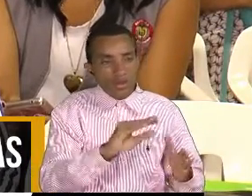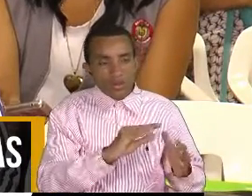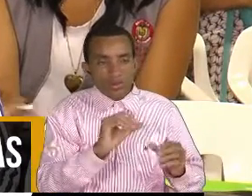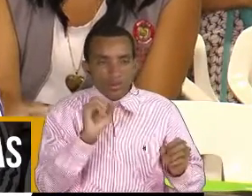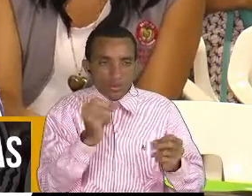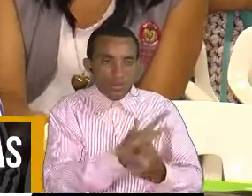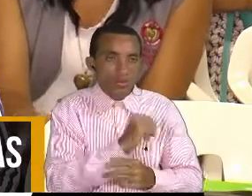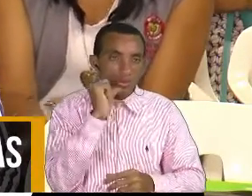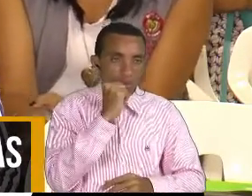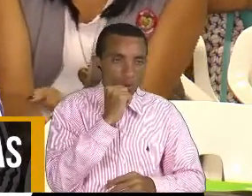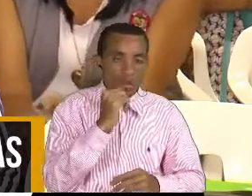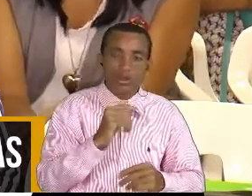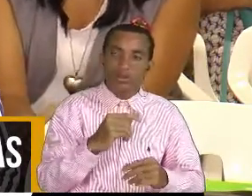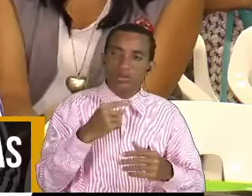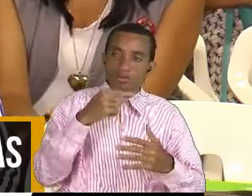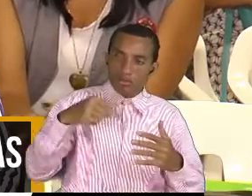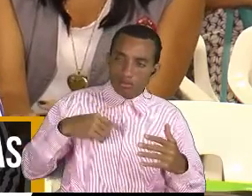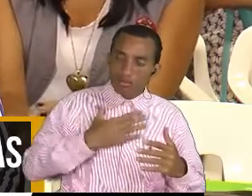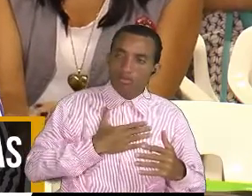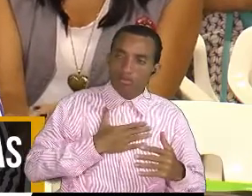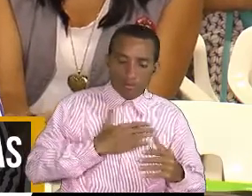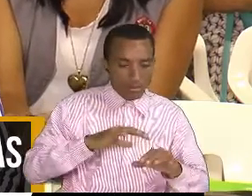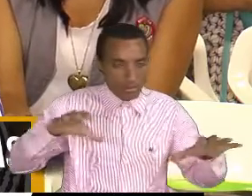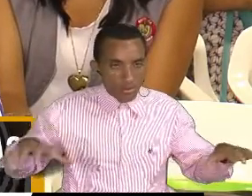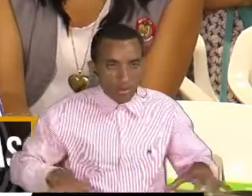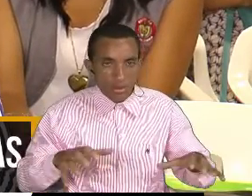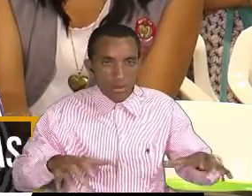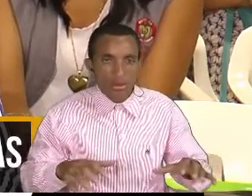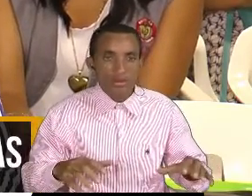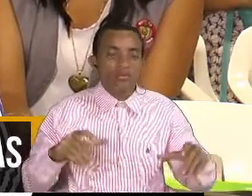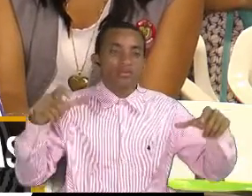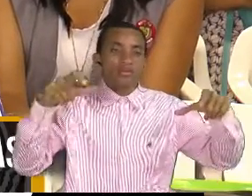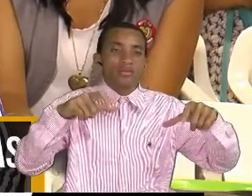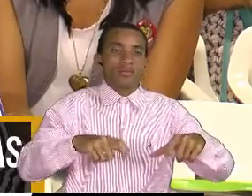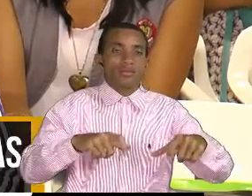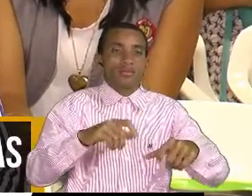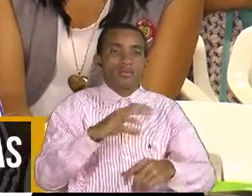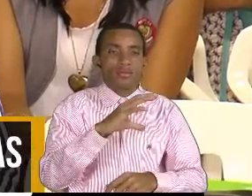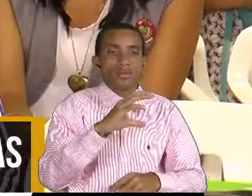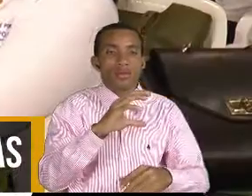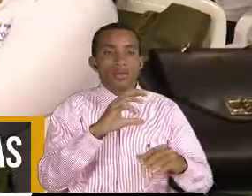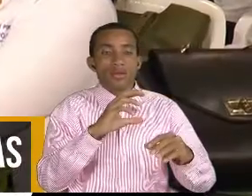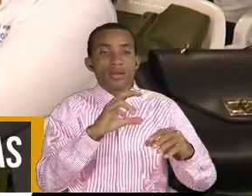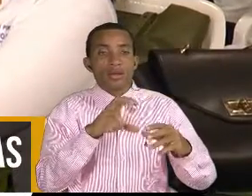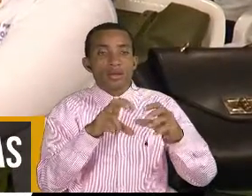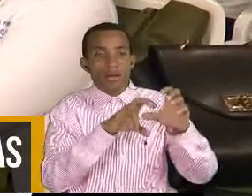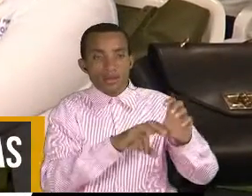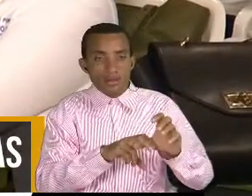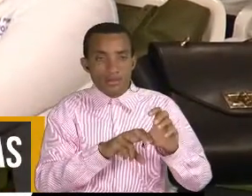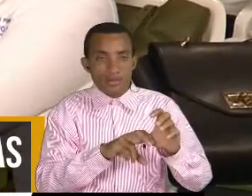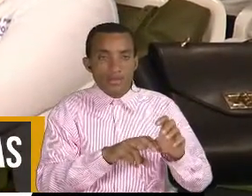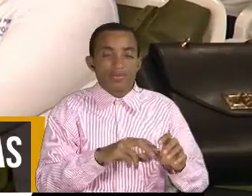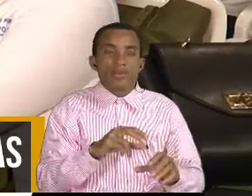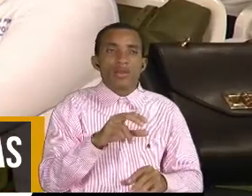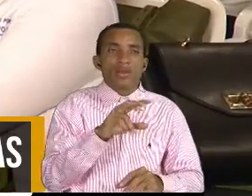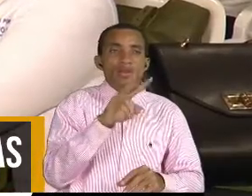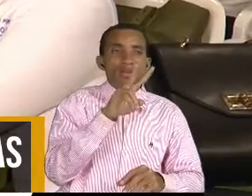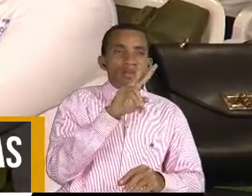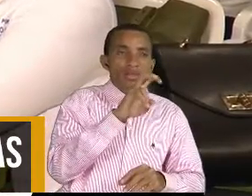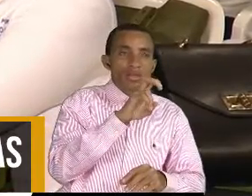vamos a hacer una serie de actividades en la cancha del Campín, ubicada en la Comuna 7, en el horario de 7 de la mañana a 3 de la